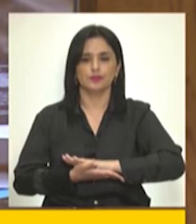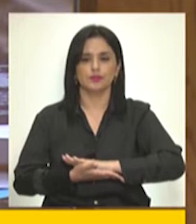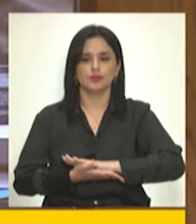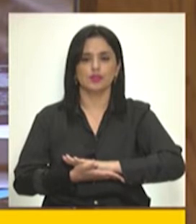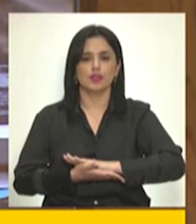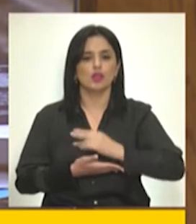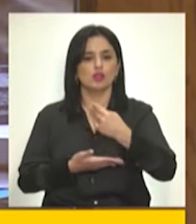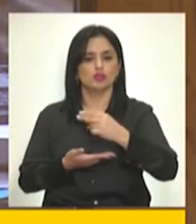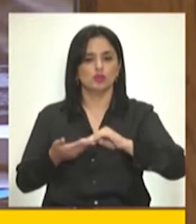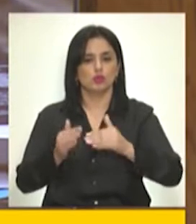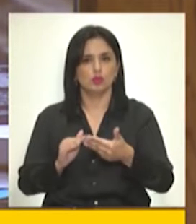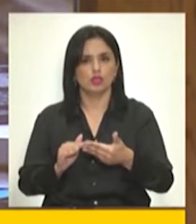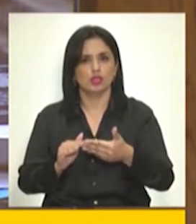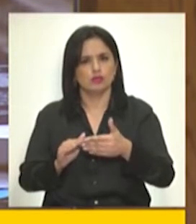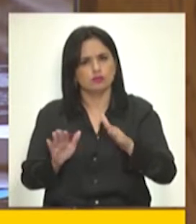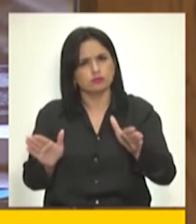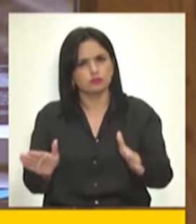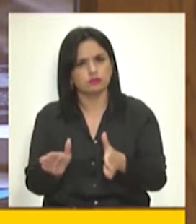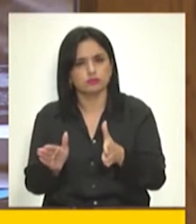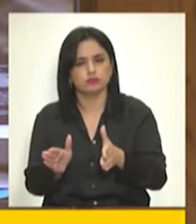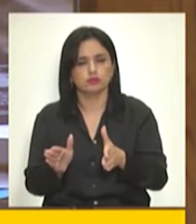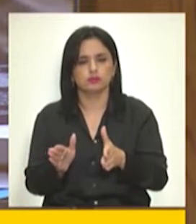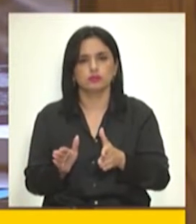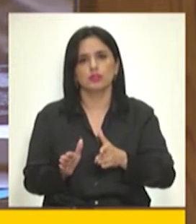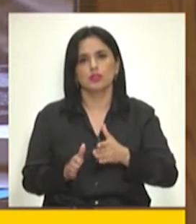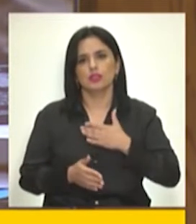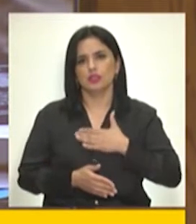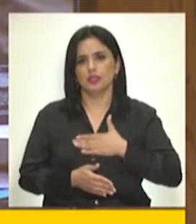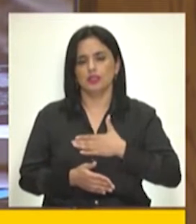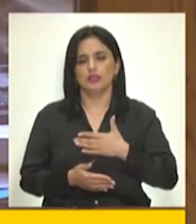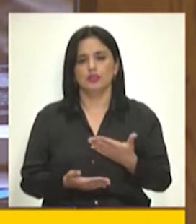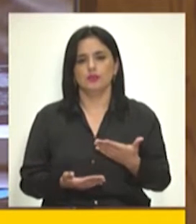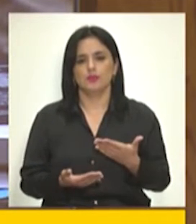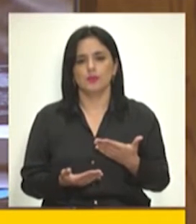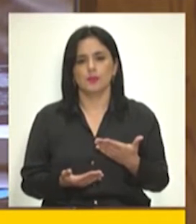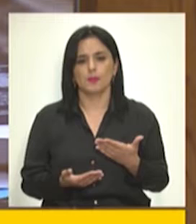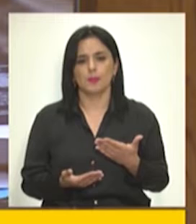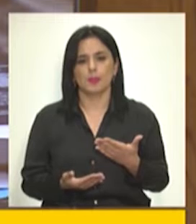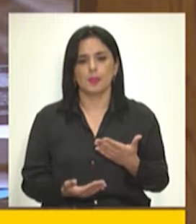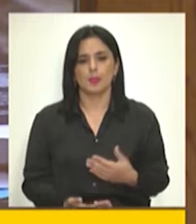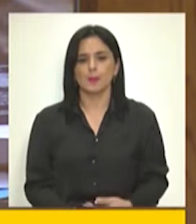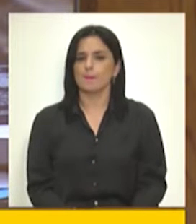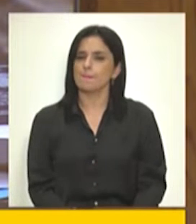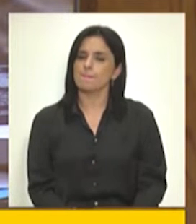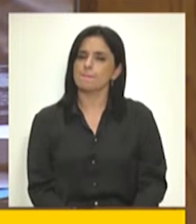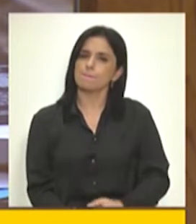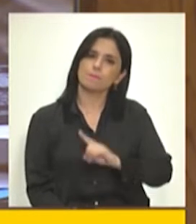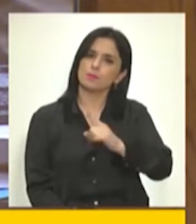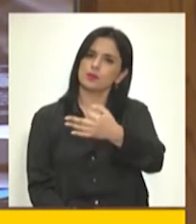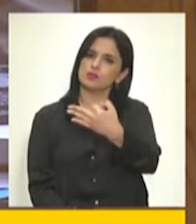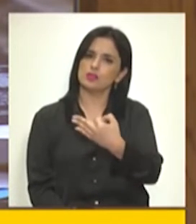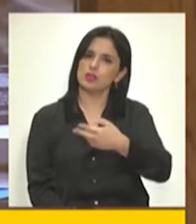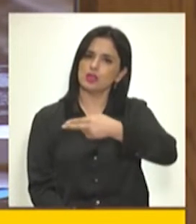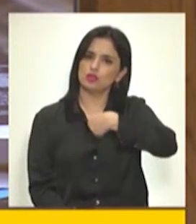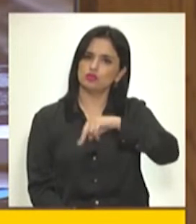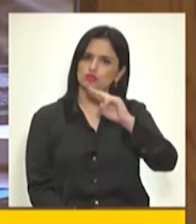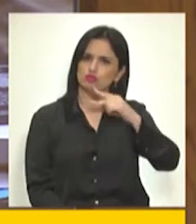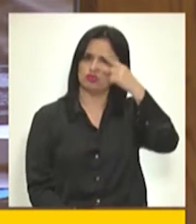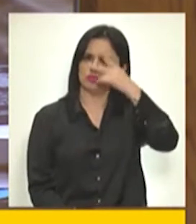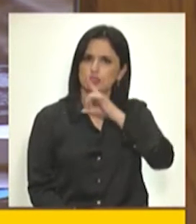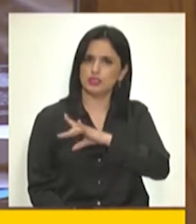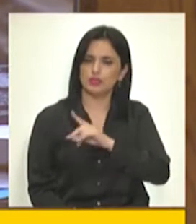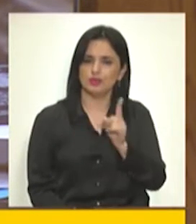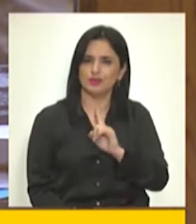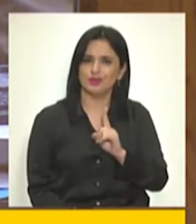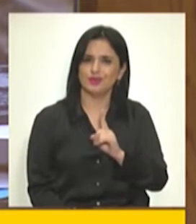pujante y activa Busca cómo se como decimos siempre en aysén no que se nos diga que somos doblemente chilenos por vivir